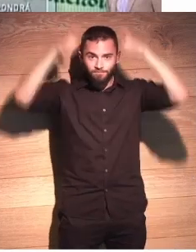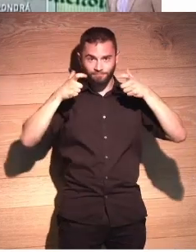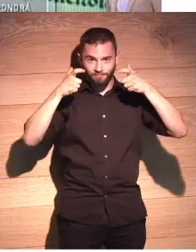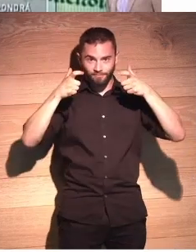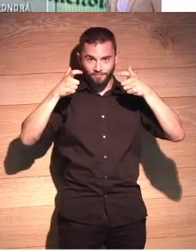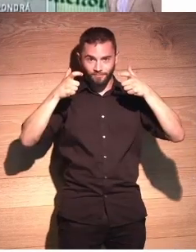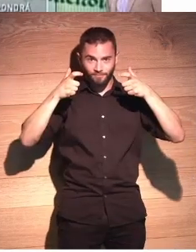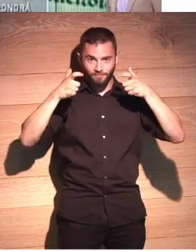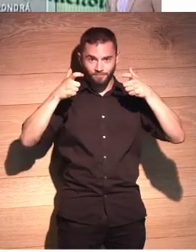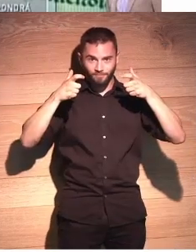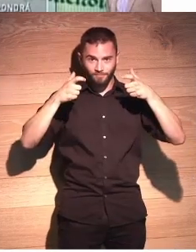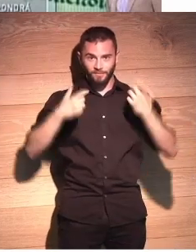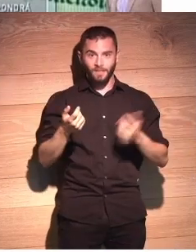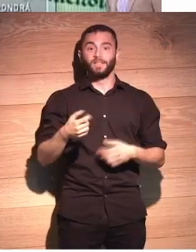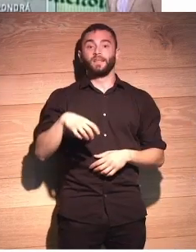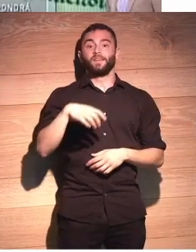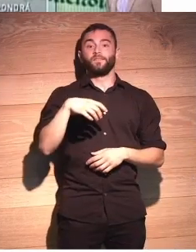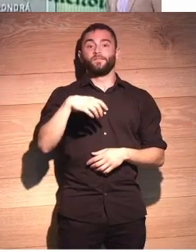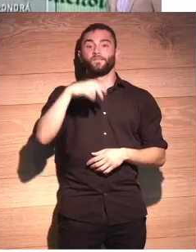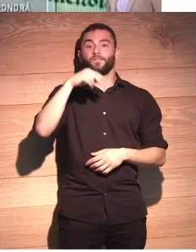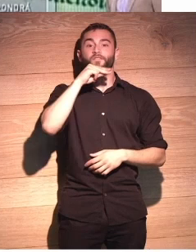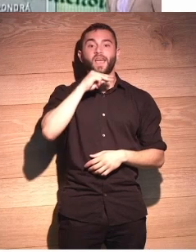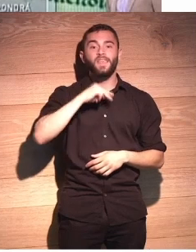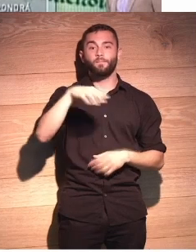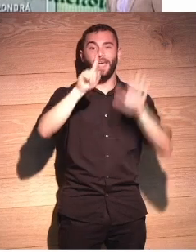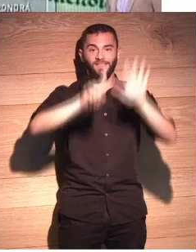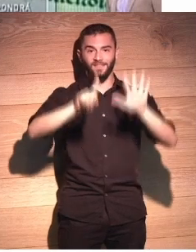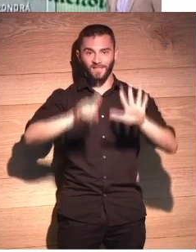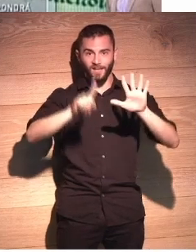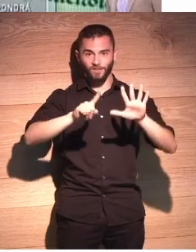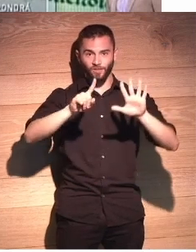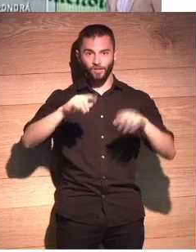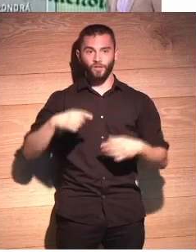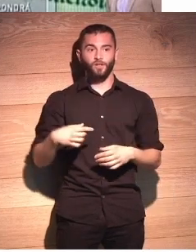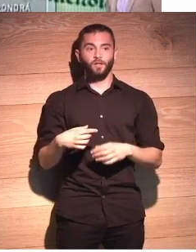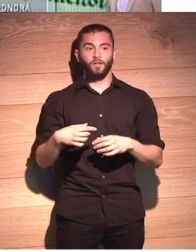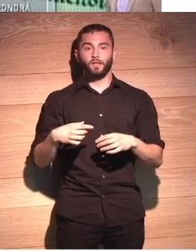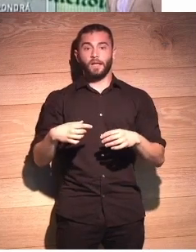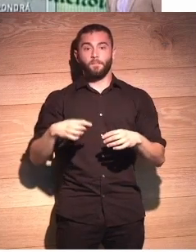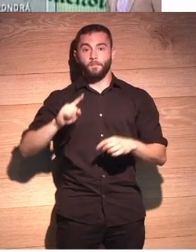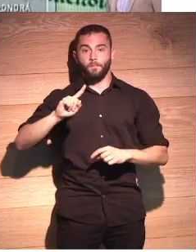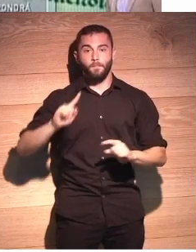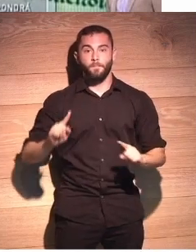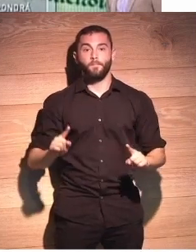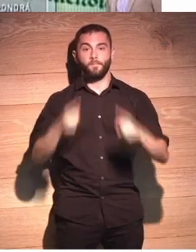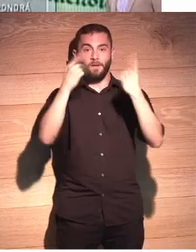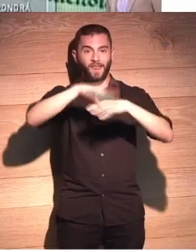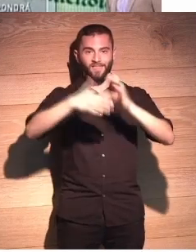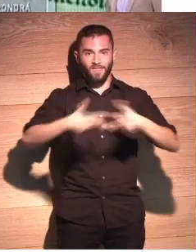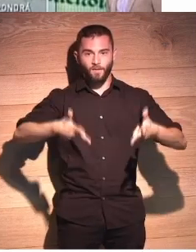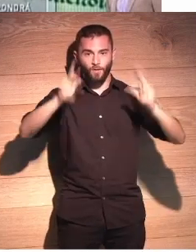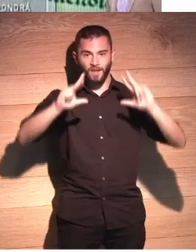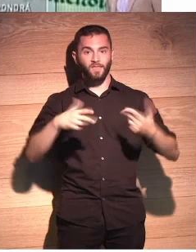proclamación de otro rey, de Felipe VI, la primera legislatura fallida de la historia de la democracia. En